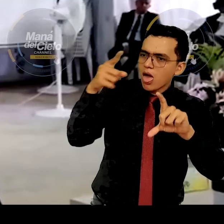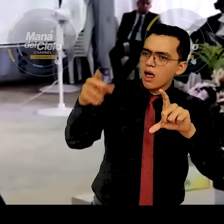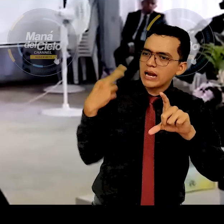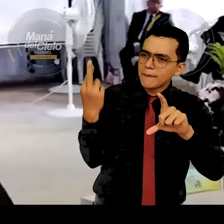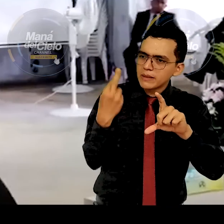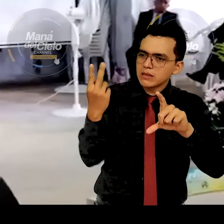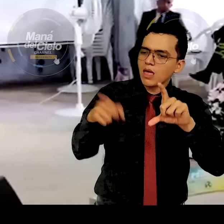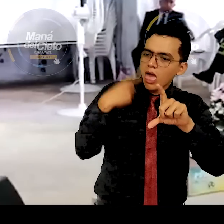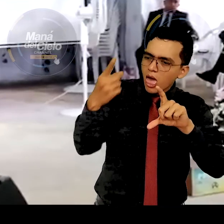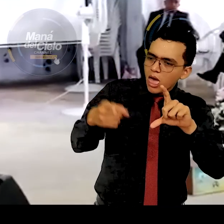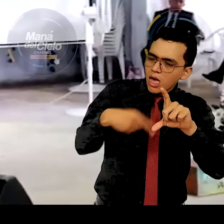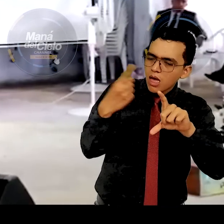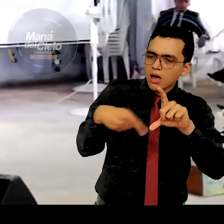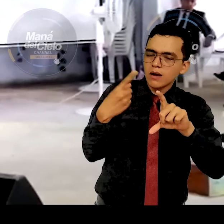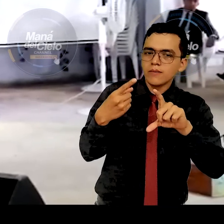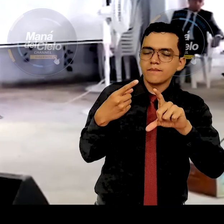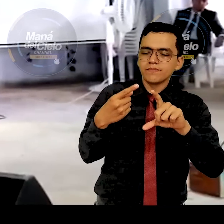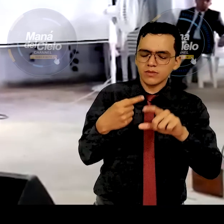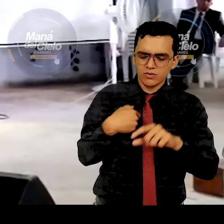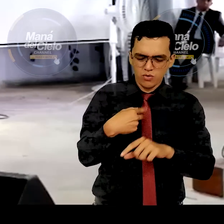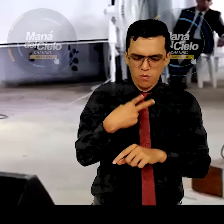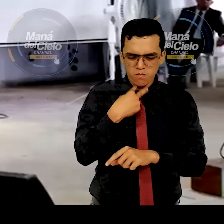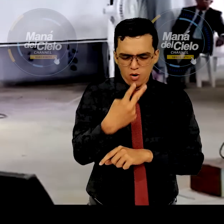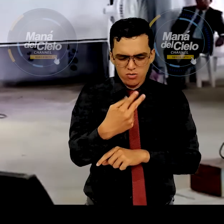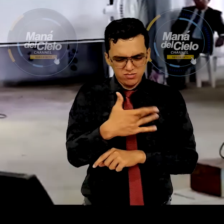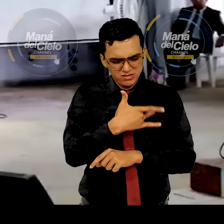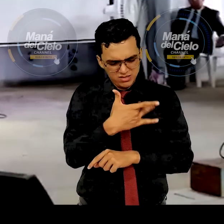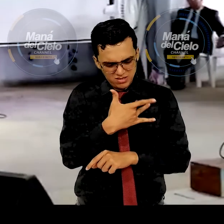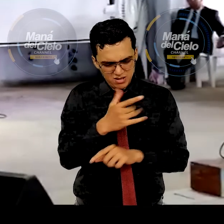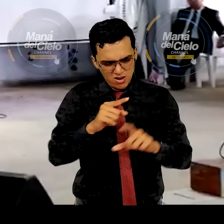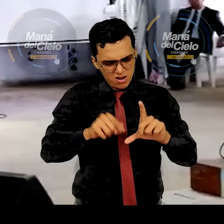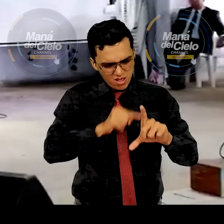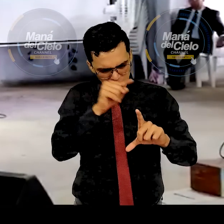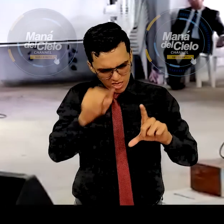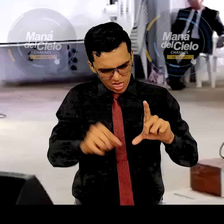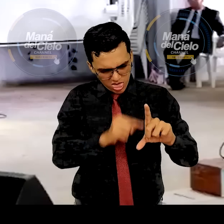Y entonces me eché a reír y dije, de pronto yo tampoco.